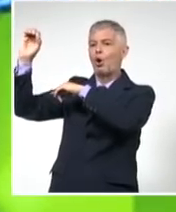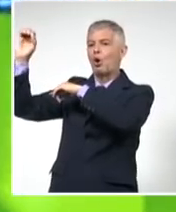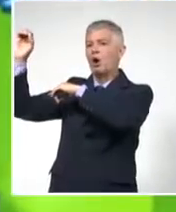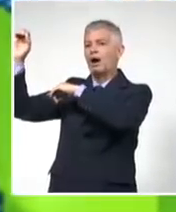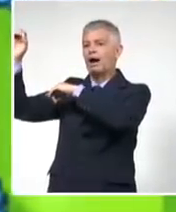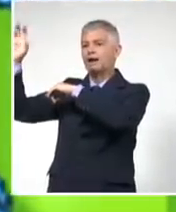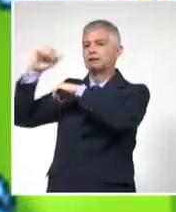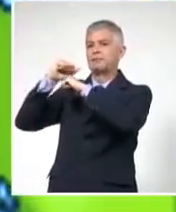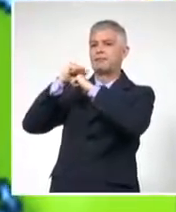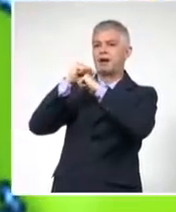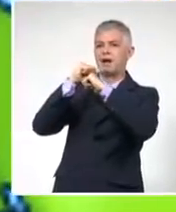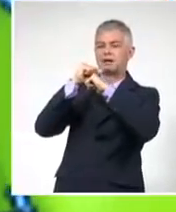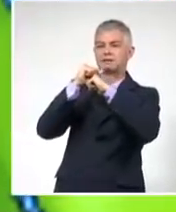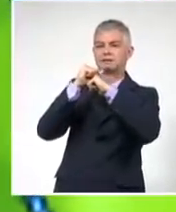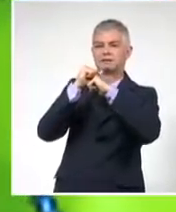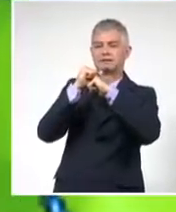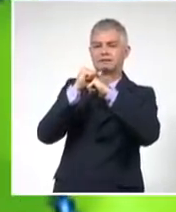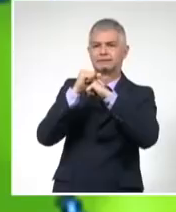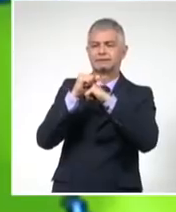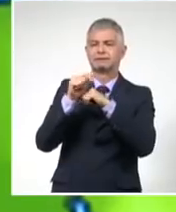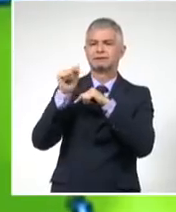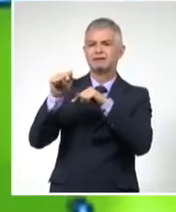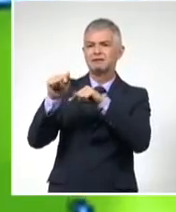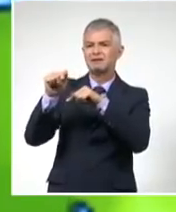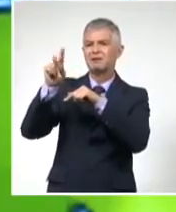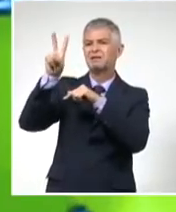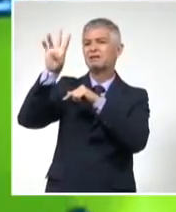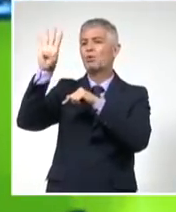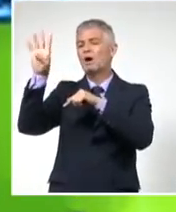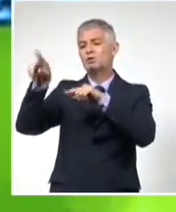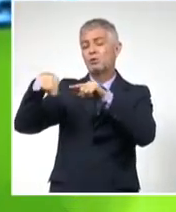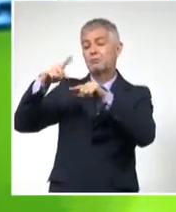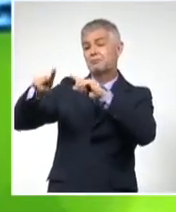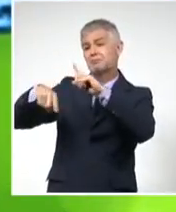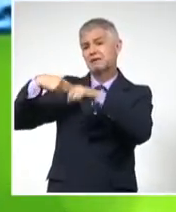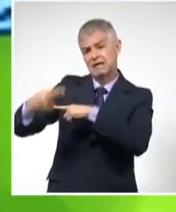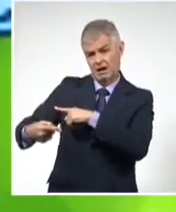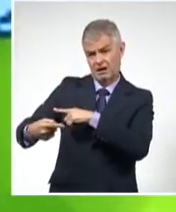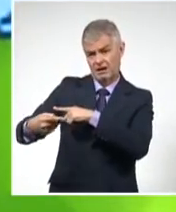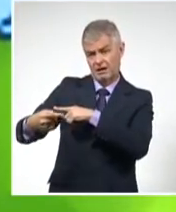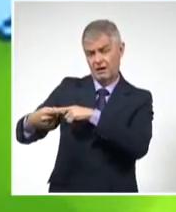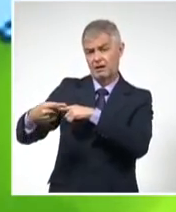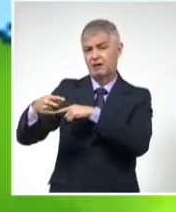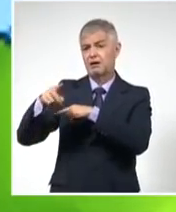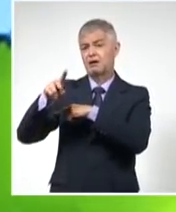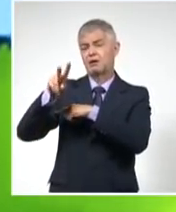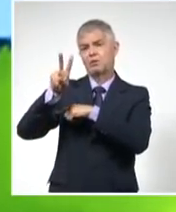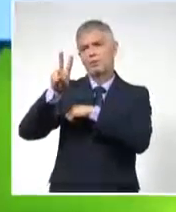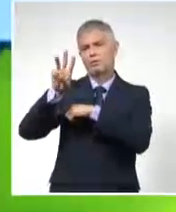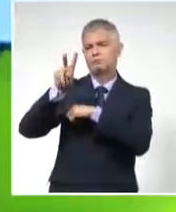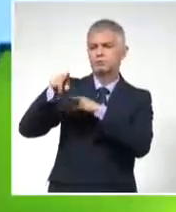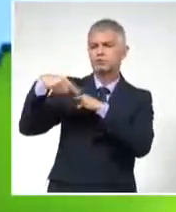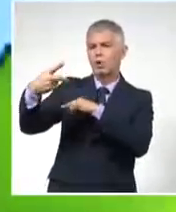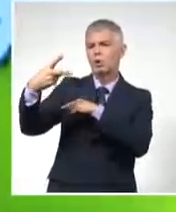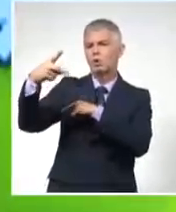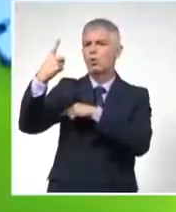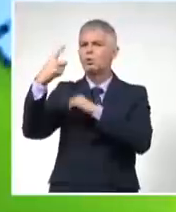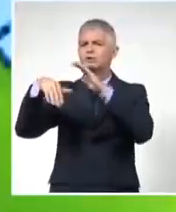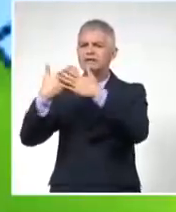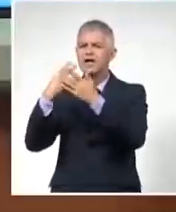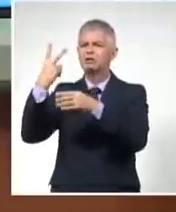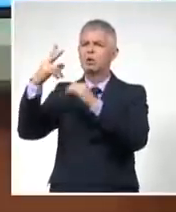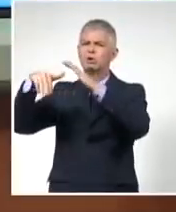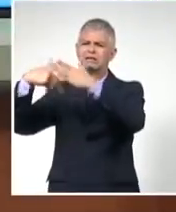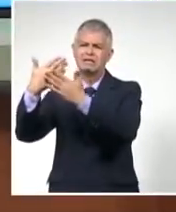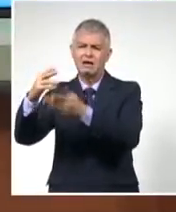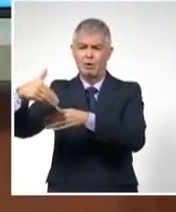incluso, observen que aquí, entre 24 horas, 48 y 72, hay una dispersión de los